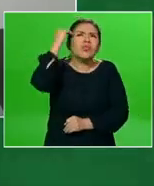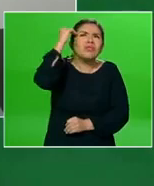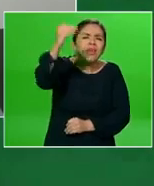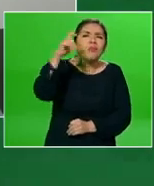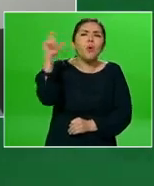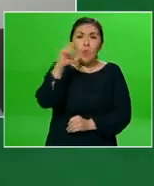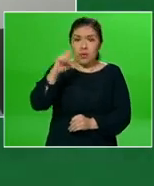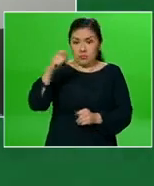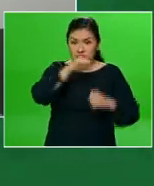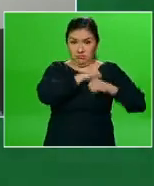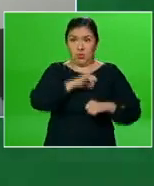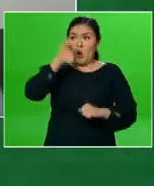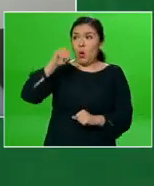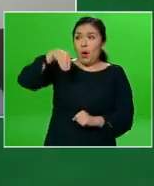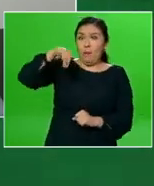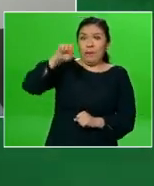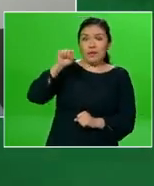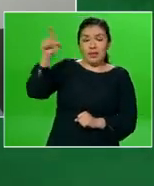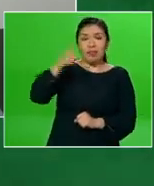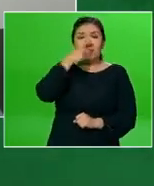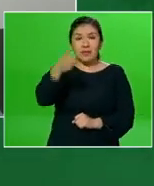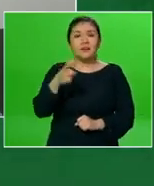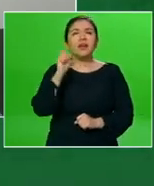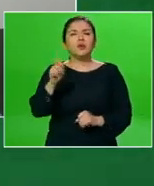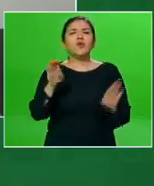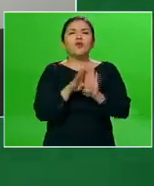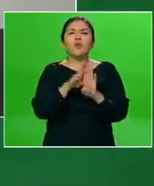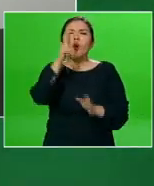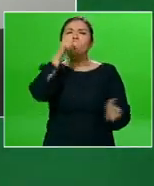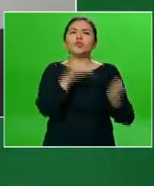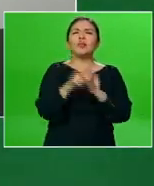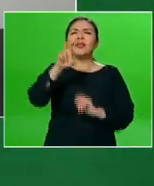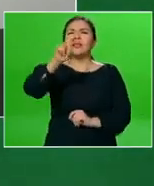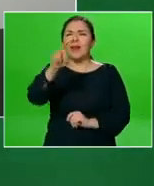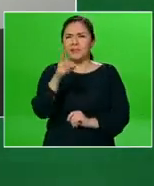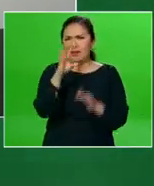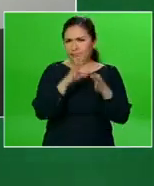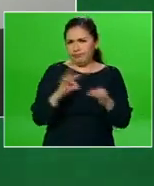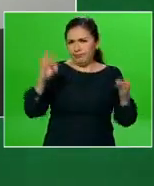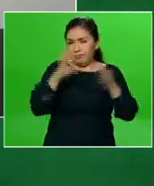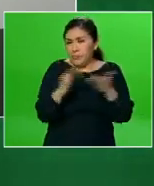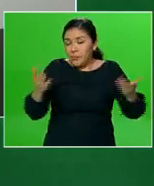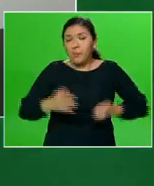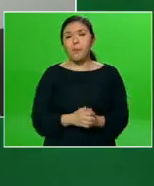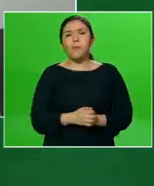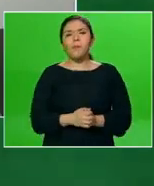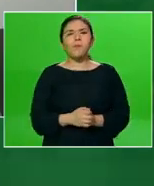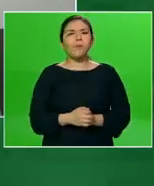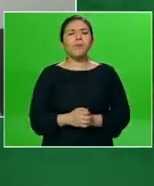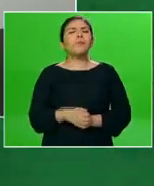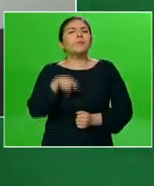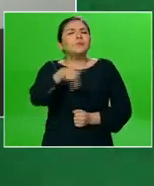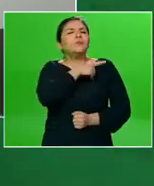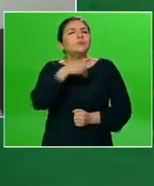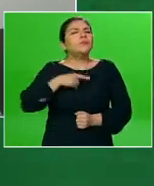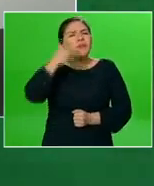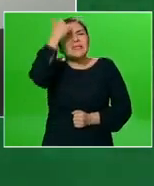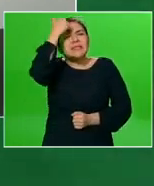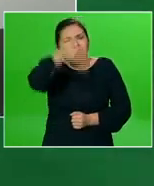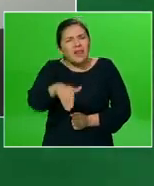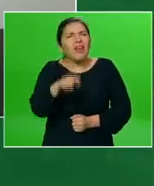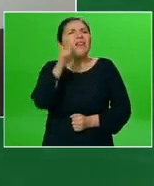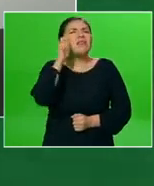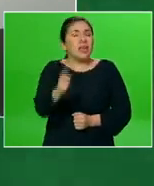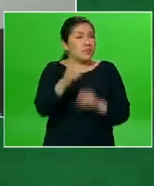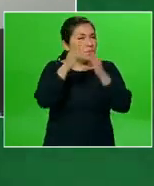mundial de la salud en su método 2030 entonces qué es lo que debemos de saber que es sumamente